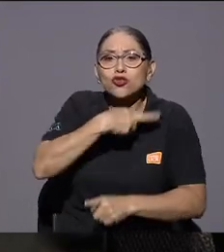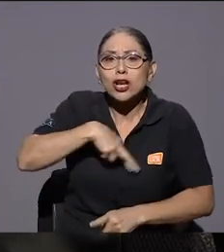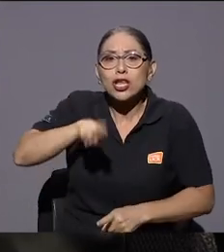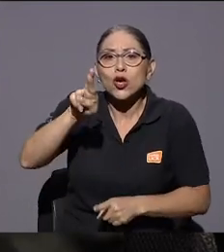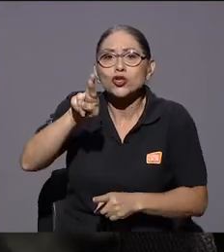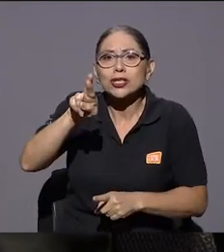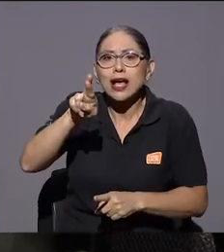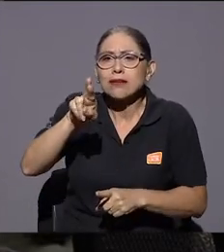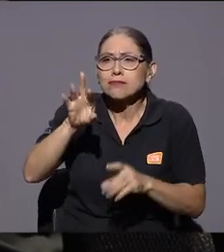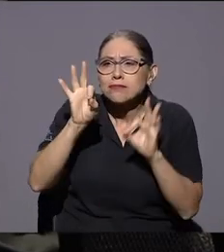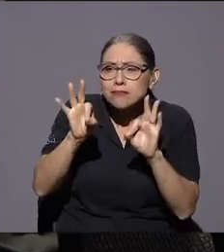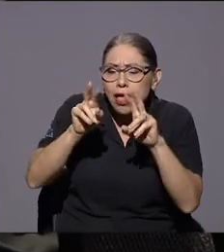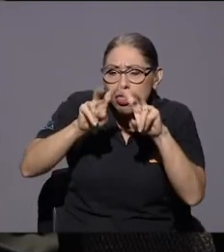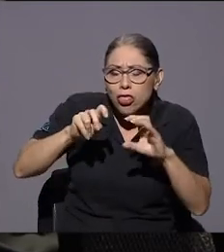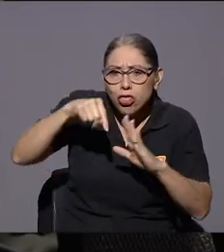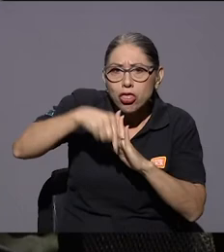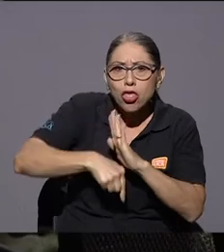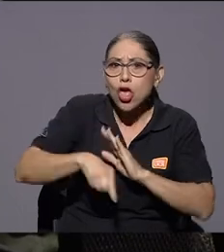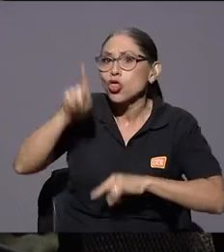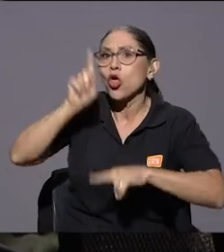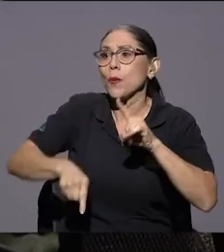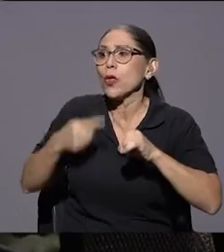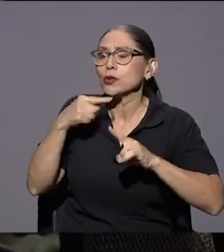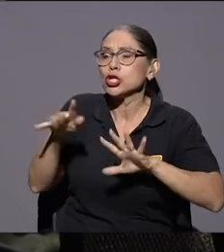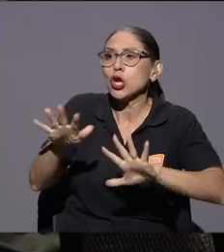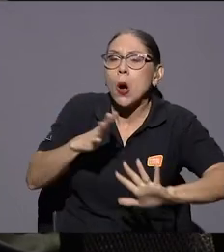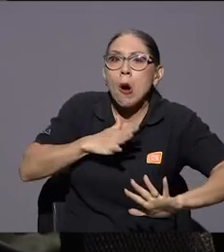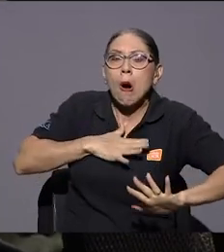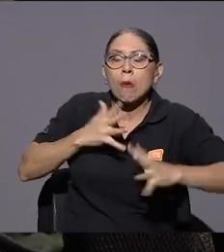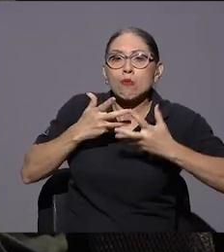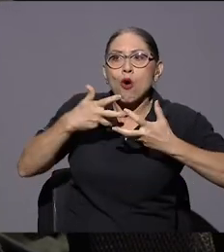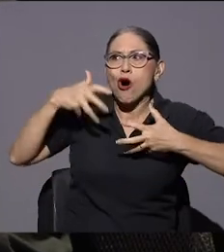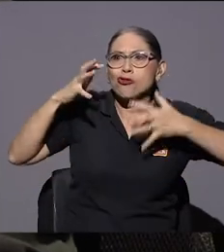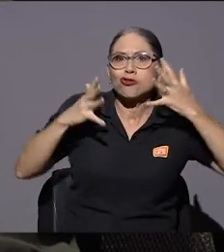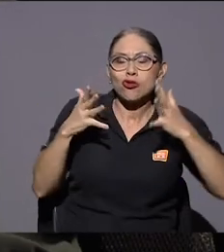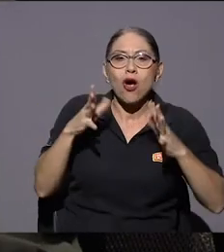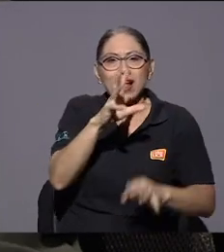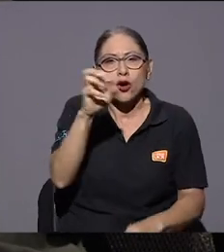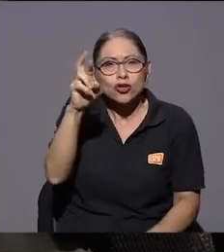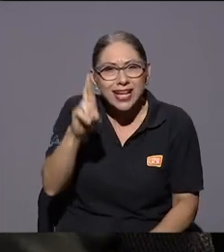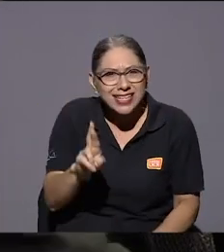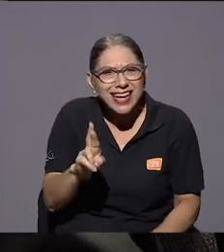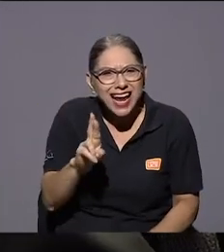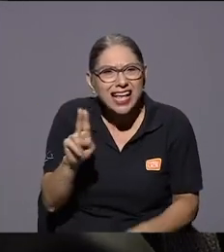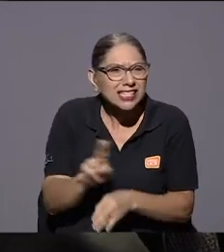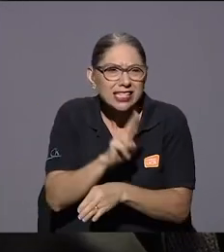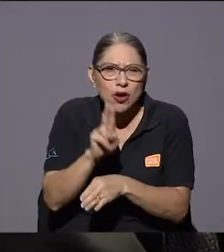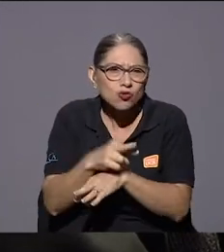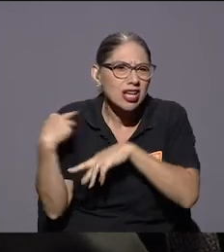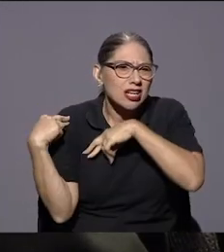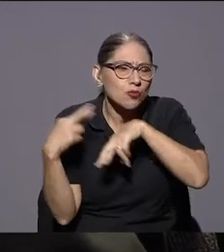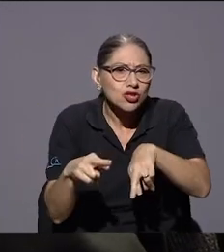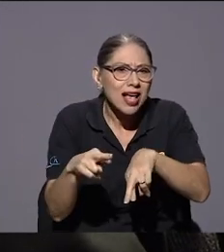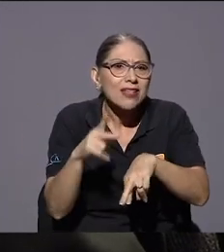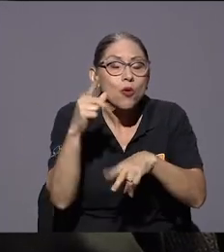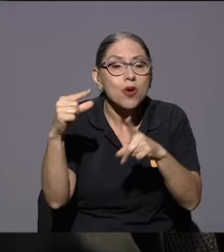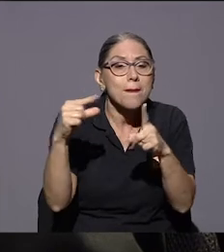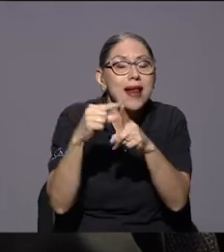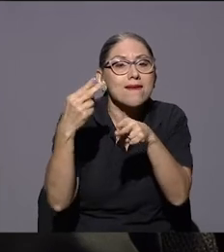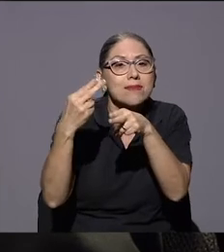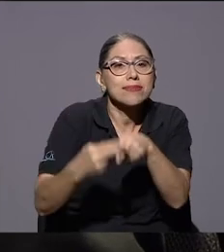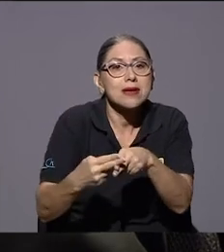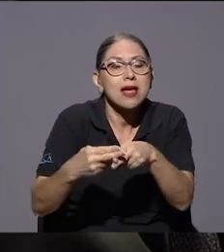No que los convertimos en una especie de monstruo, ¿sí? En Costa Rica se usa de una manera muy irresponsable la categoría